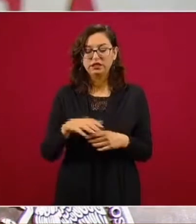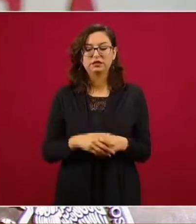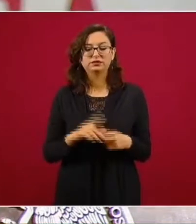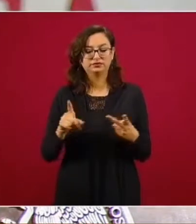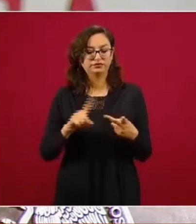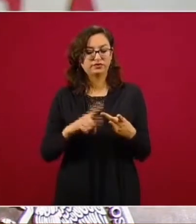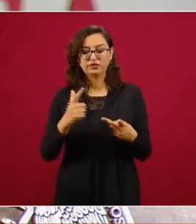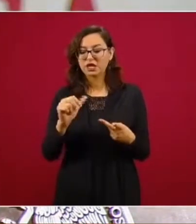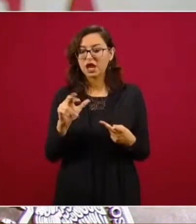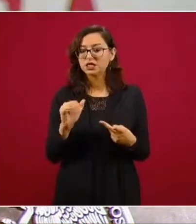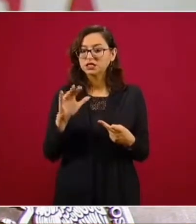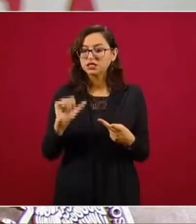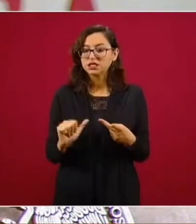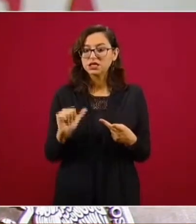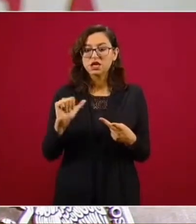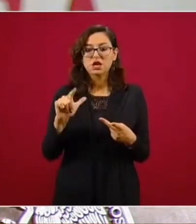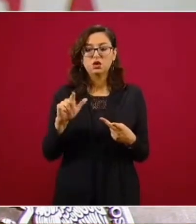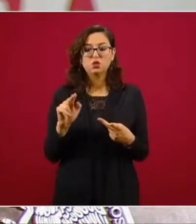García Luna,